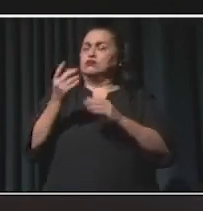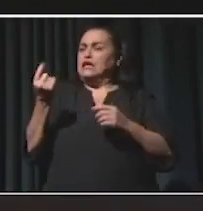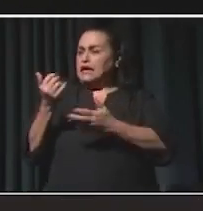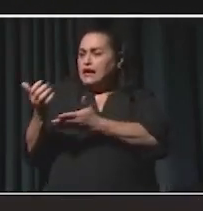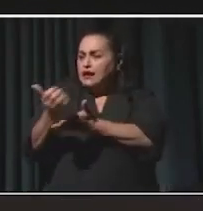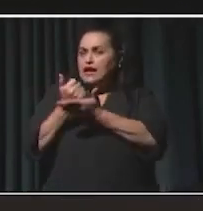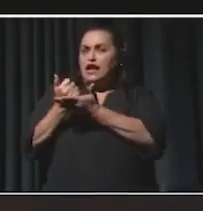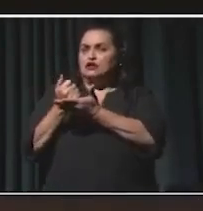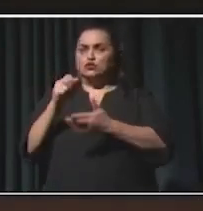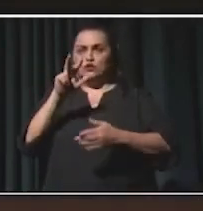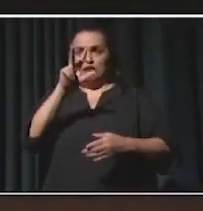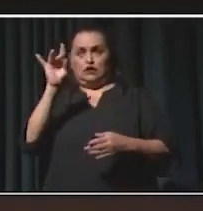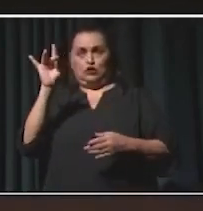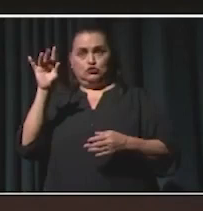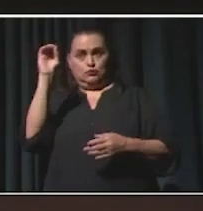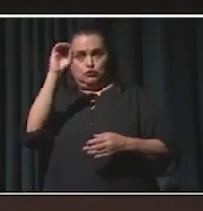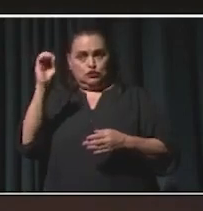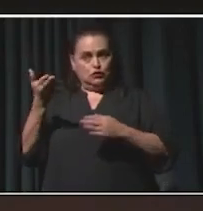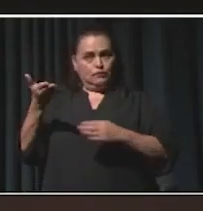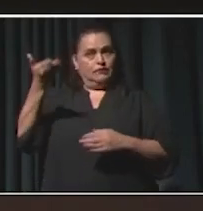un 38%,